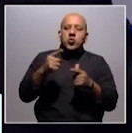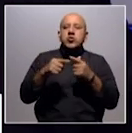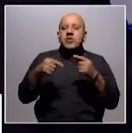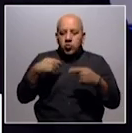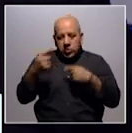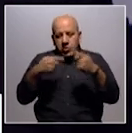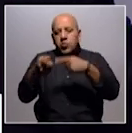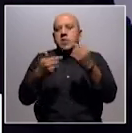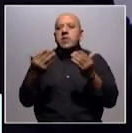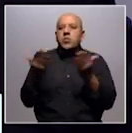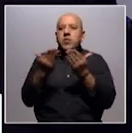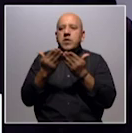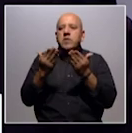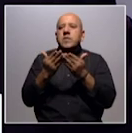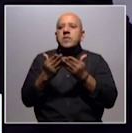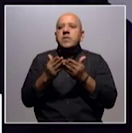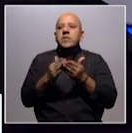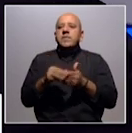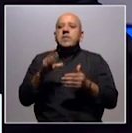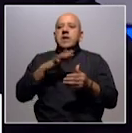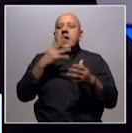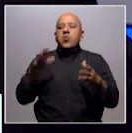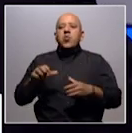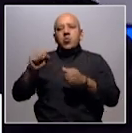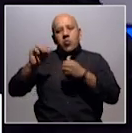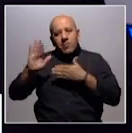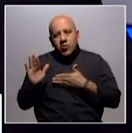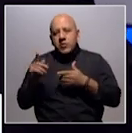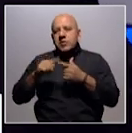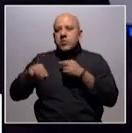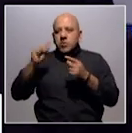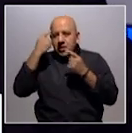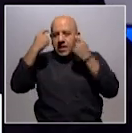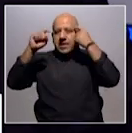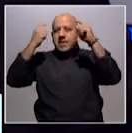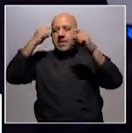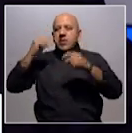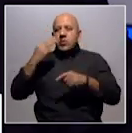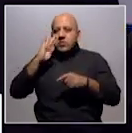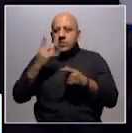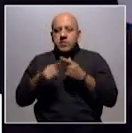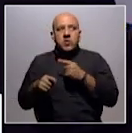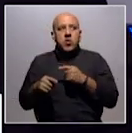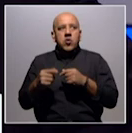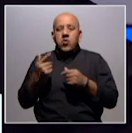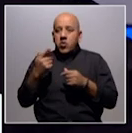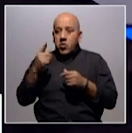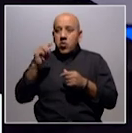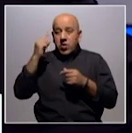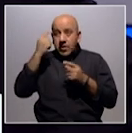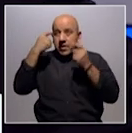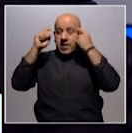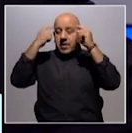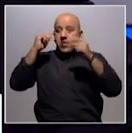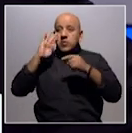estudiando que hay un compromiso mayor con la creación de conocimiento incluso creación de conocimiento aplicado